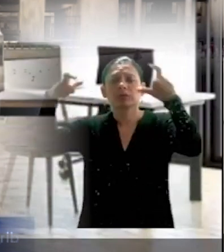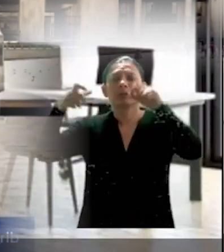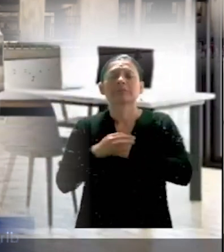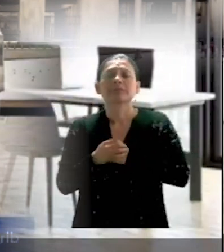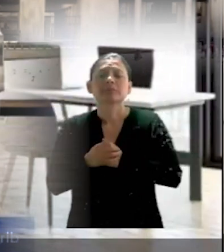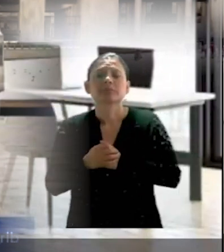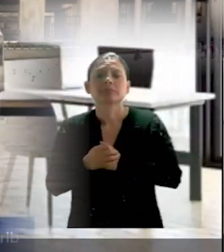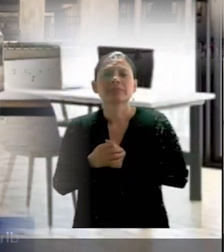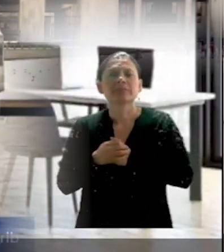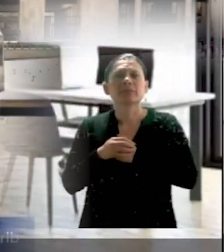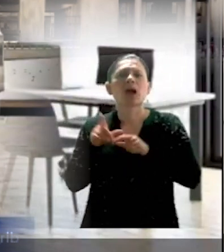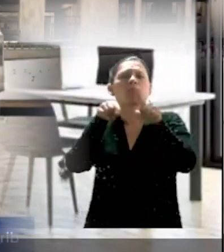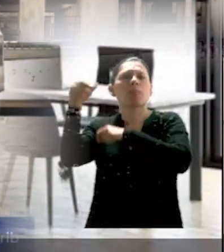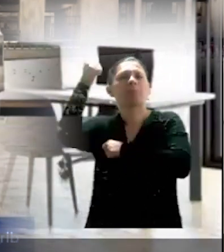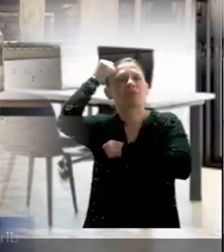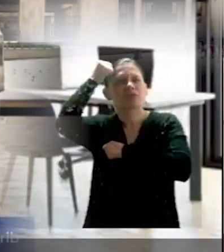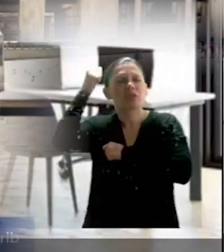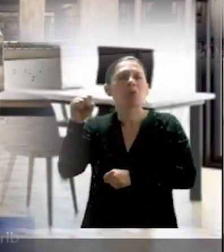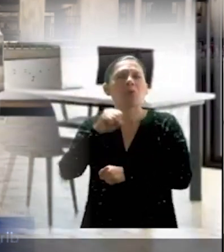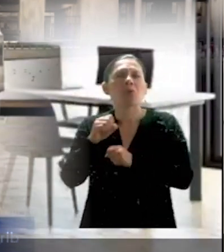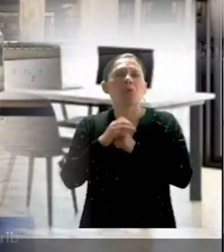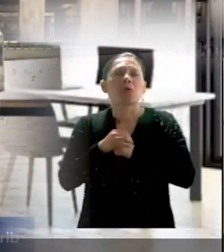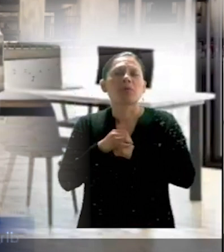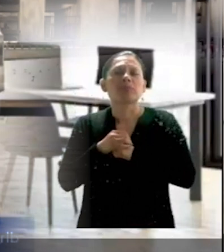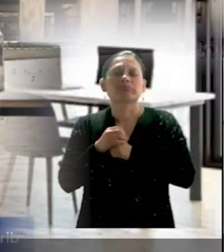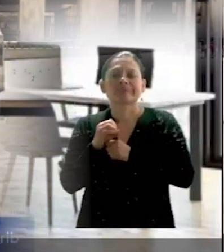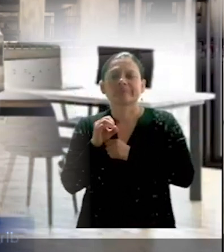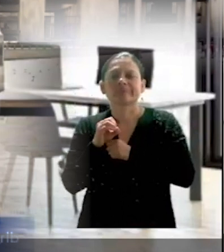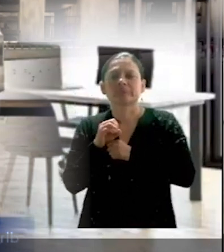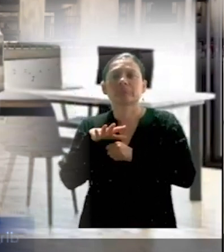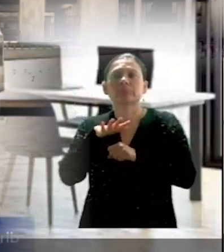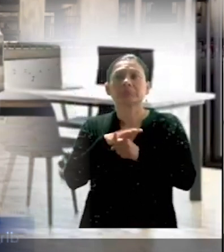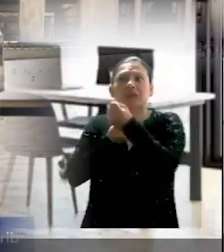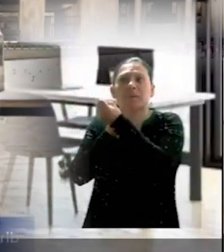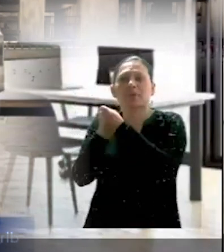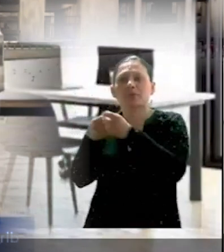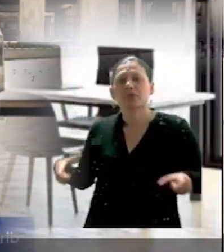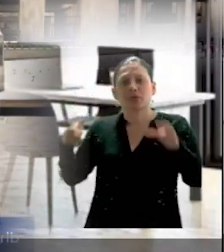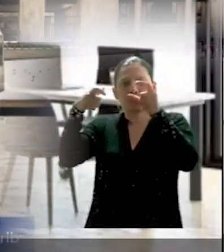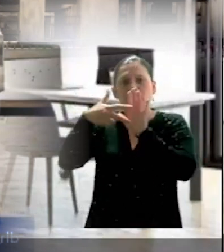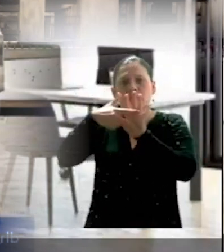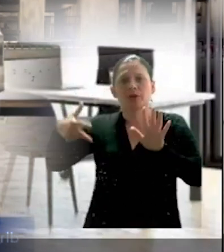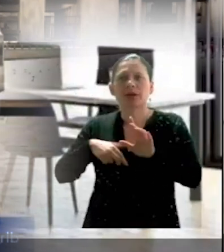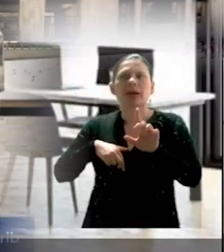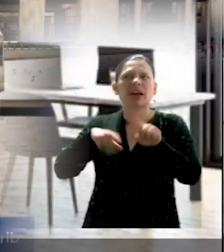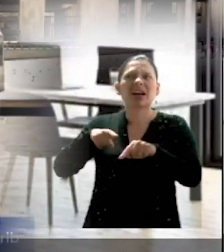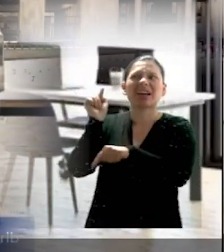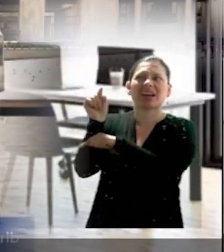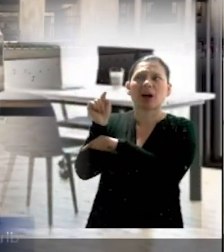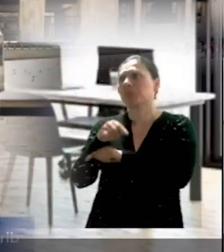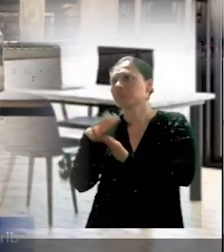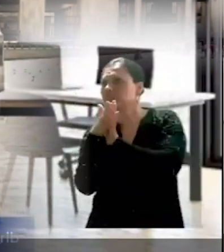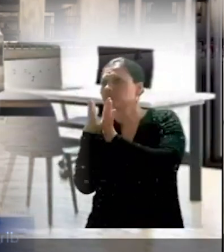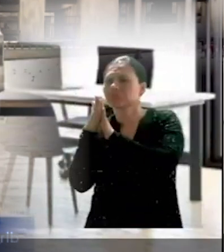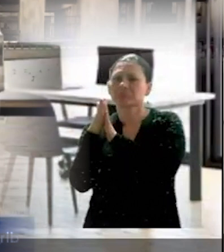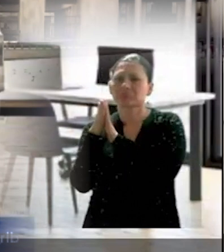docentes o muchas seguidores de la Corte Constitucional, algunos le criticaban, pero otros le alababan, y era que al principio